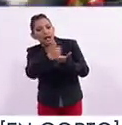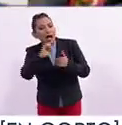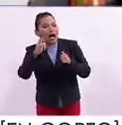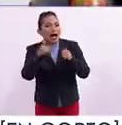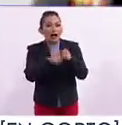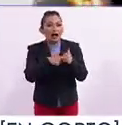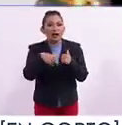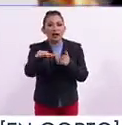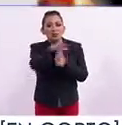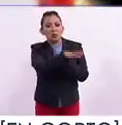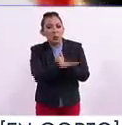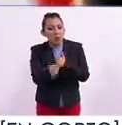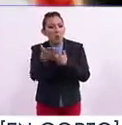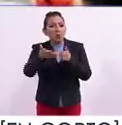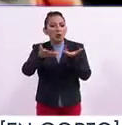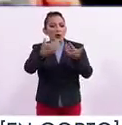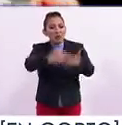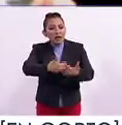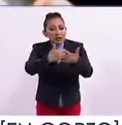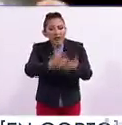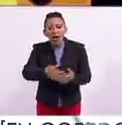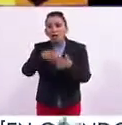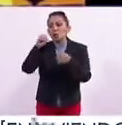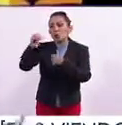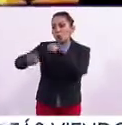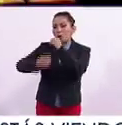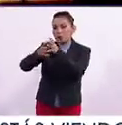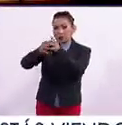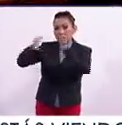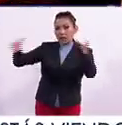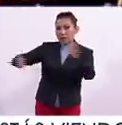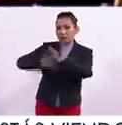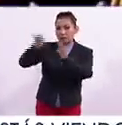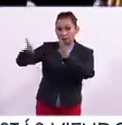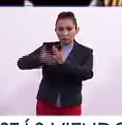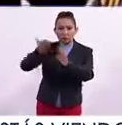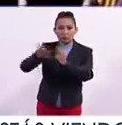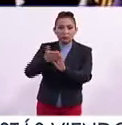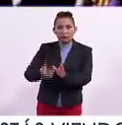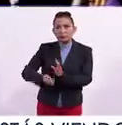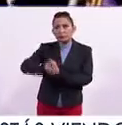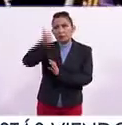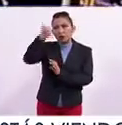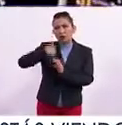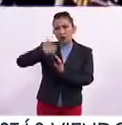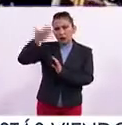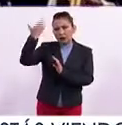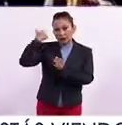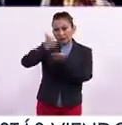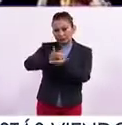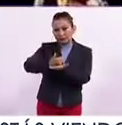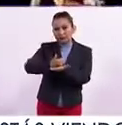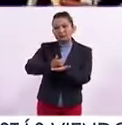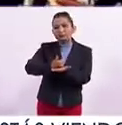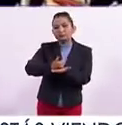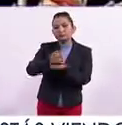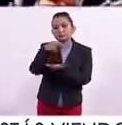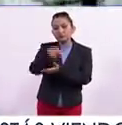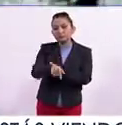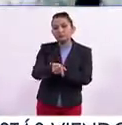algunas compañías o en algunas obras grandes. Quizás de lo primero que estuve involucrado fue el primer metro